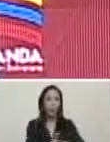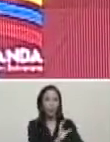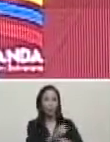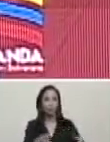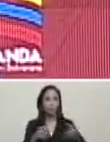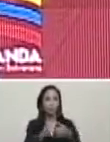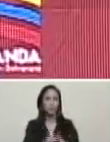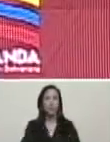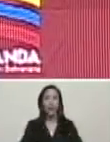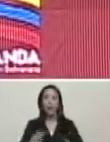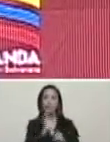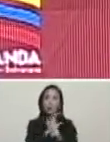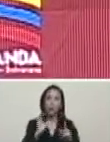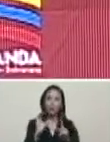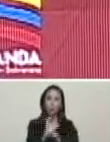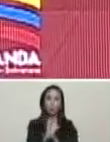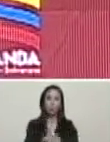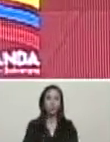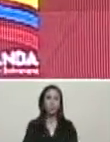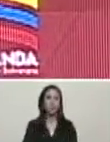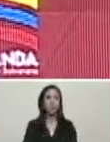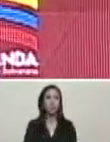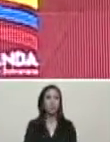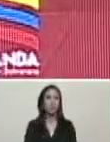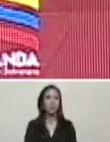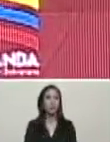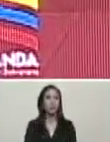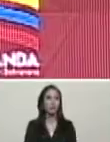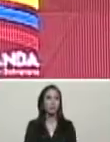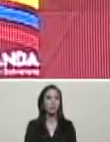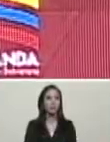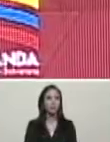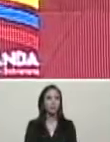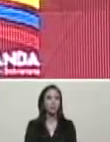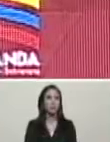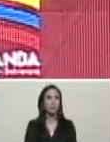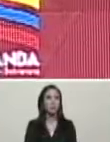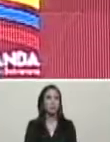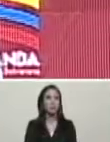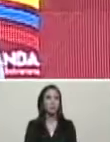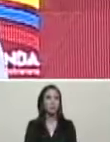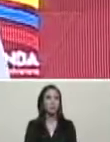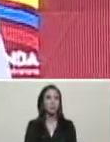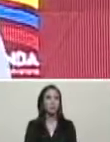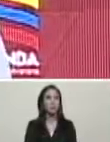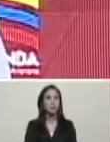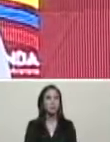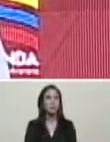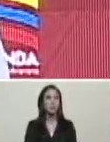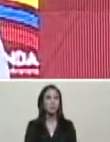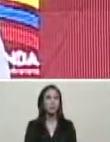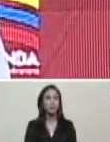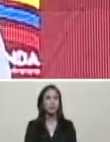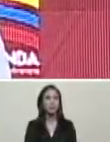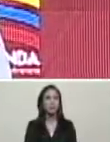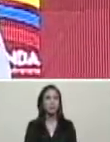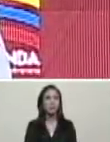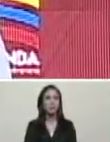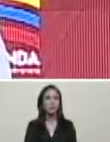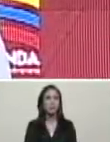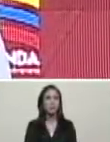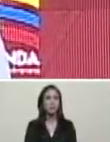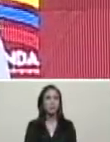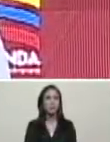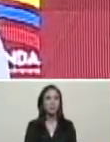folclor, yo insisto en el concepto, por favor, porque lo veo siempre por ahí. Folclor es como